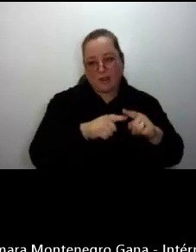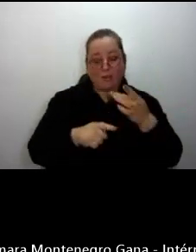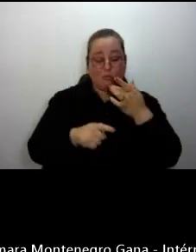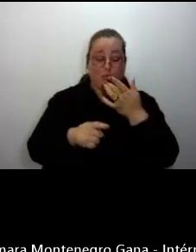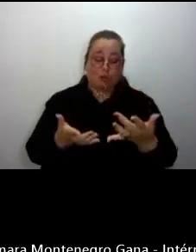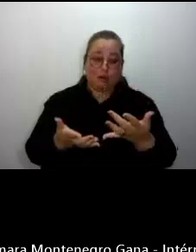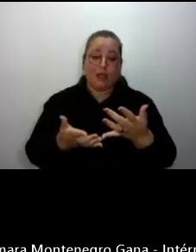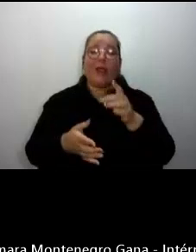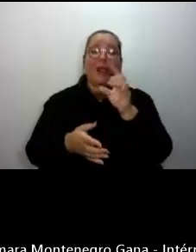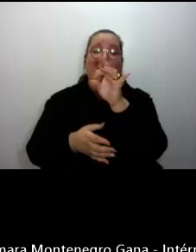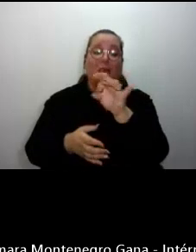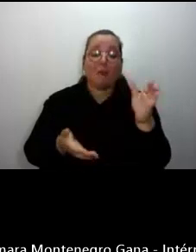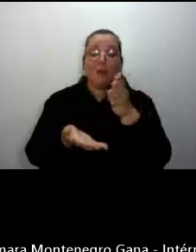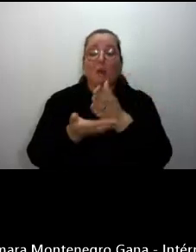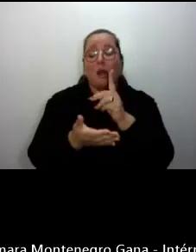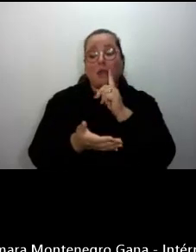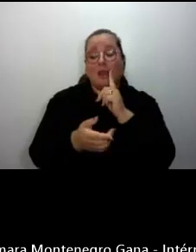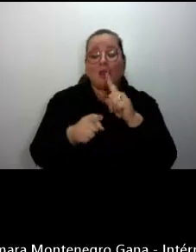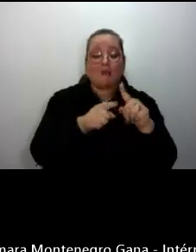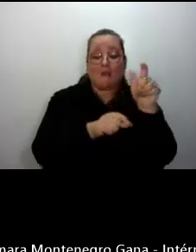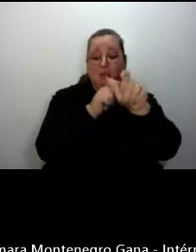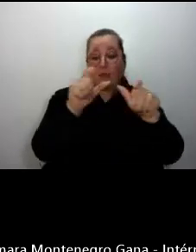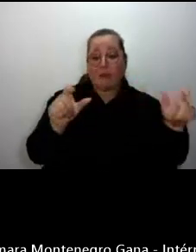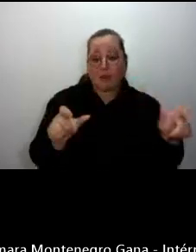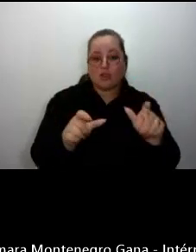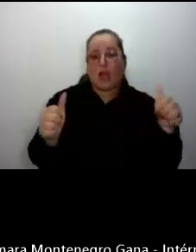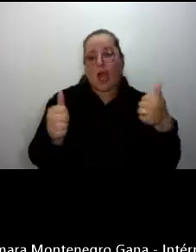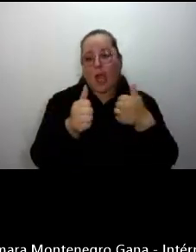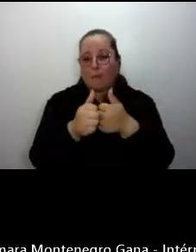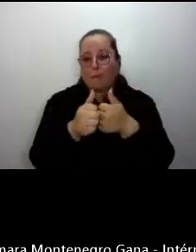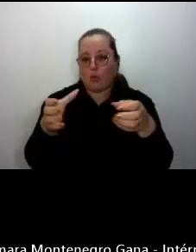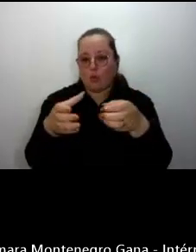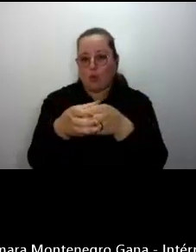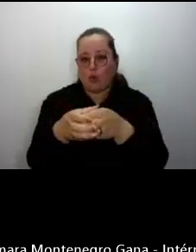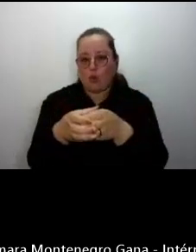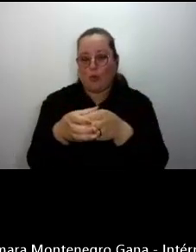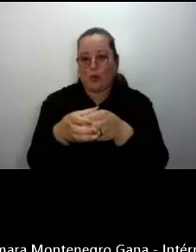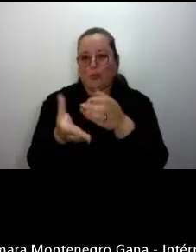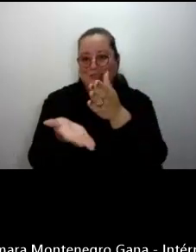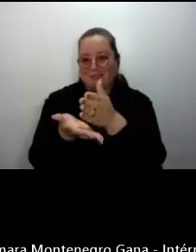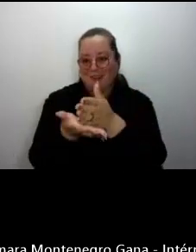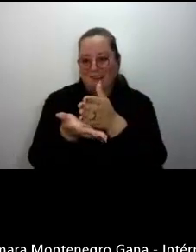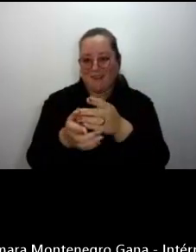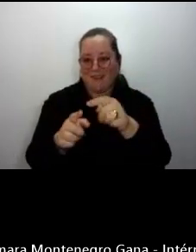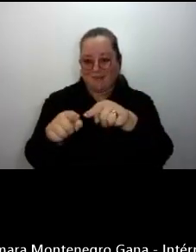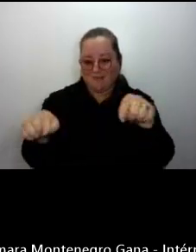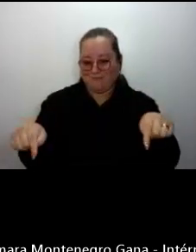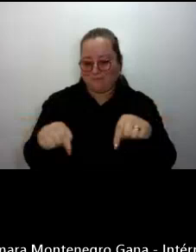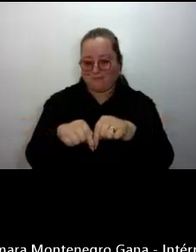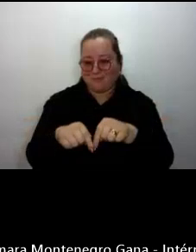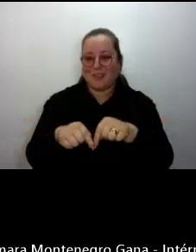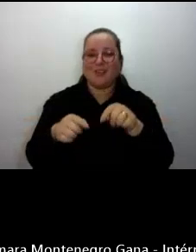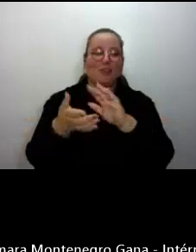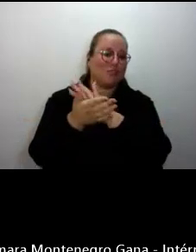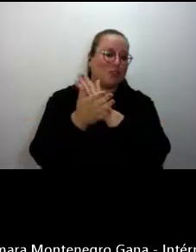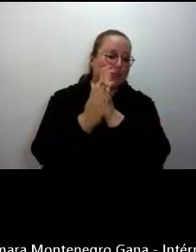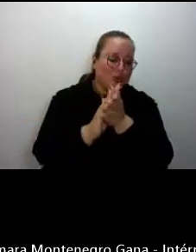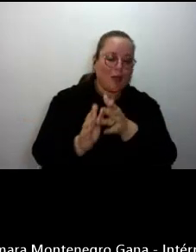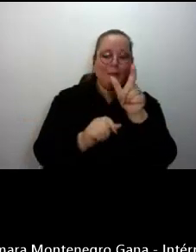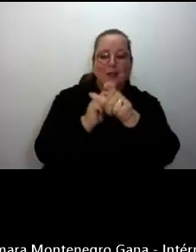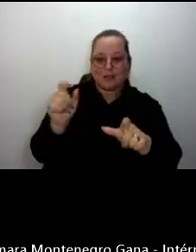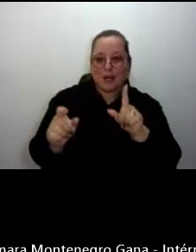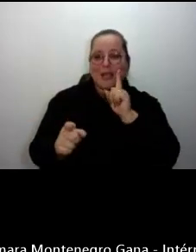educativo tiene distintos recursos humanos disponibles. Por lo tanto, al referirnos a equipo de aula, vamos a entender que son todos quienes